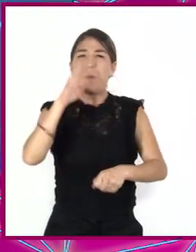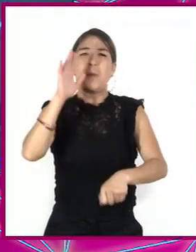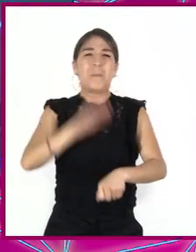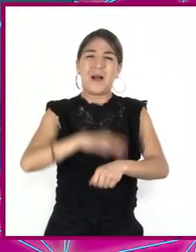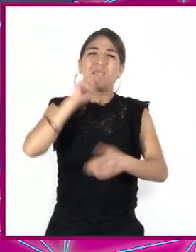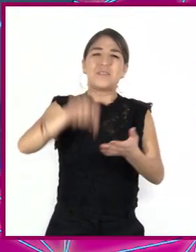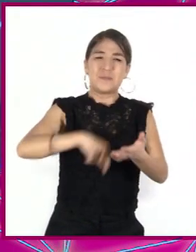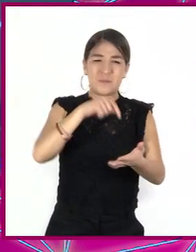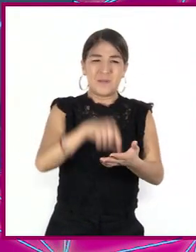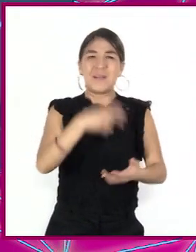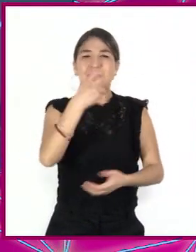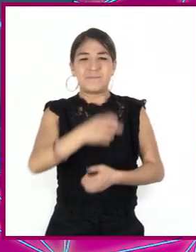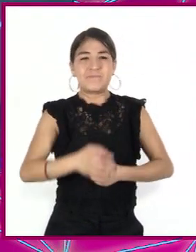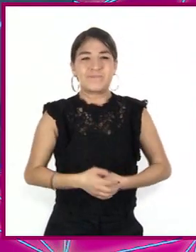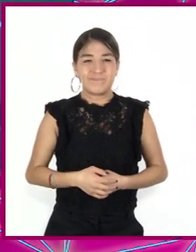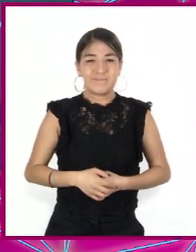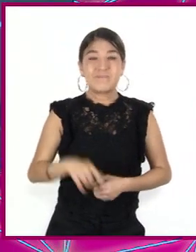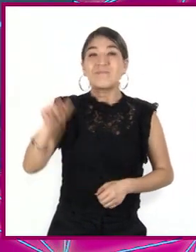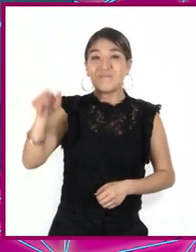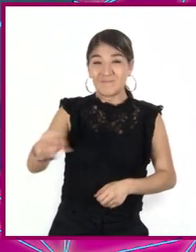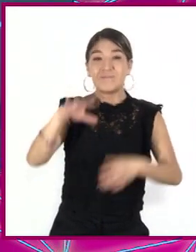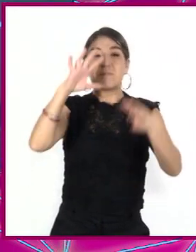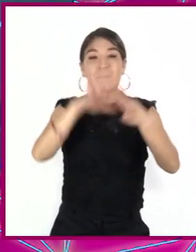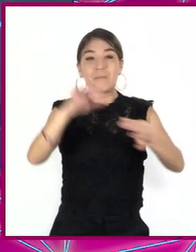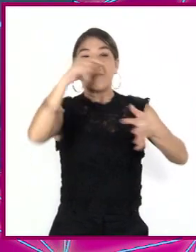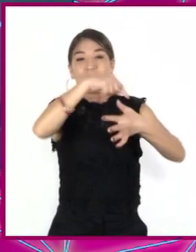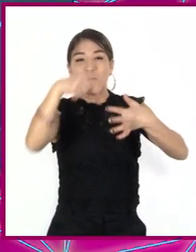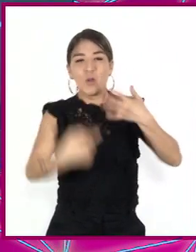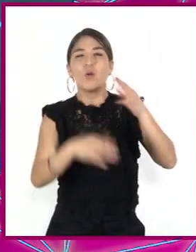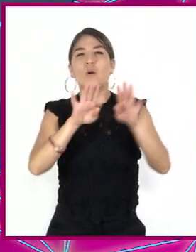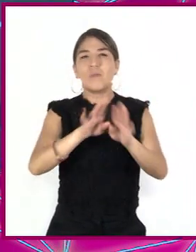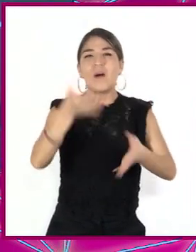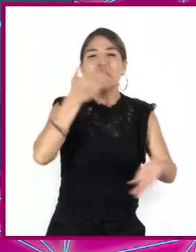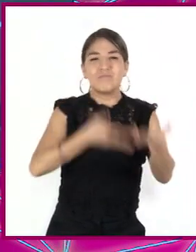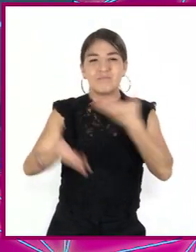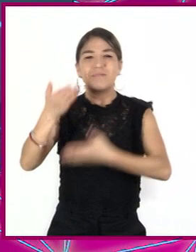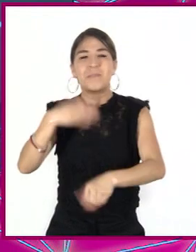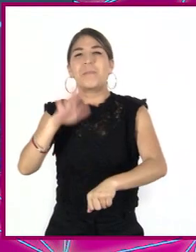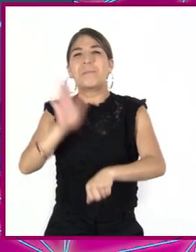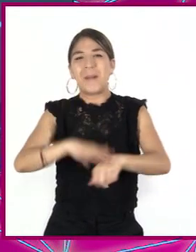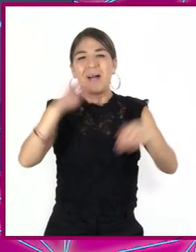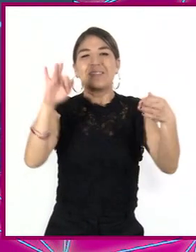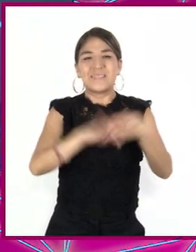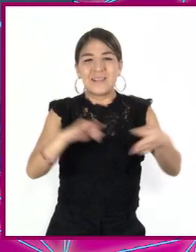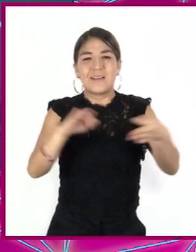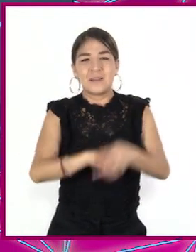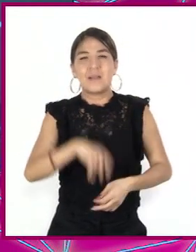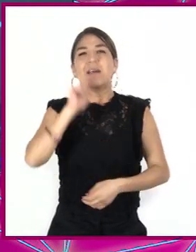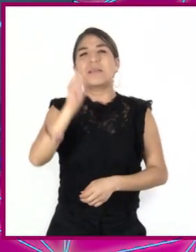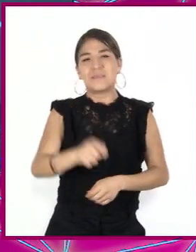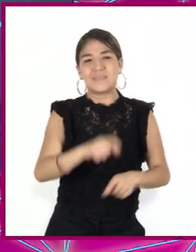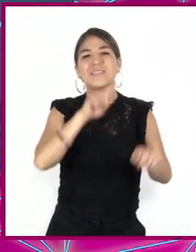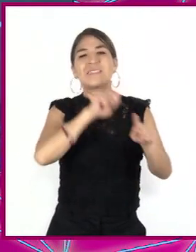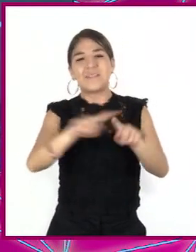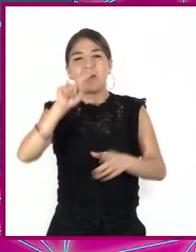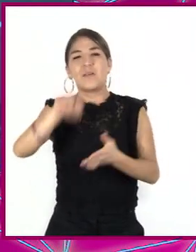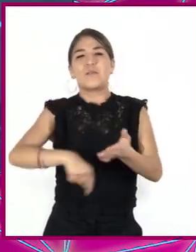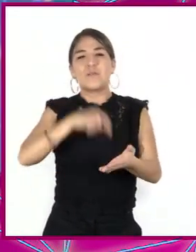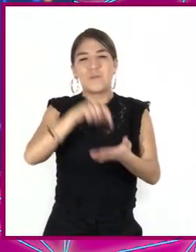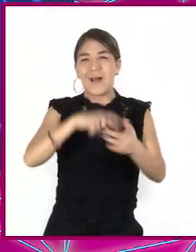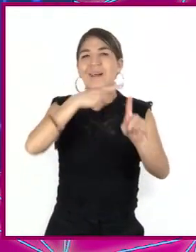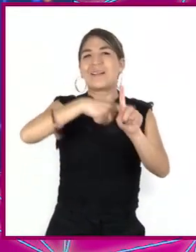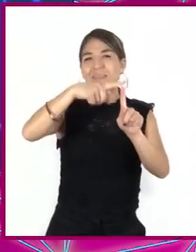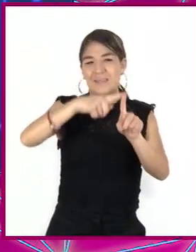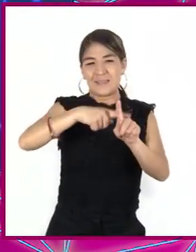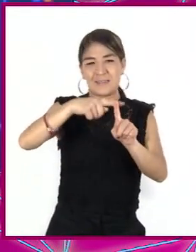abundante. Así es como todos estos elementos interactúan de manera constante y propician cierto tipo de clima y el estado del